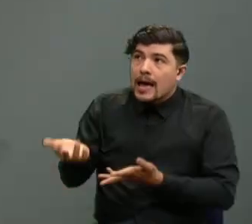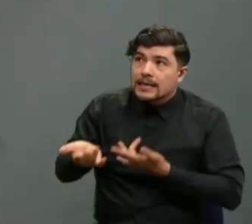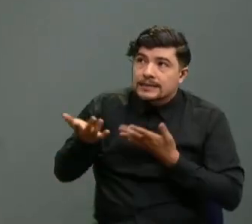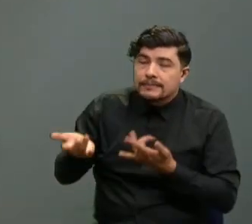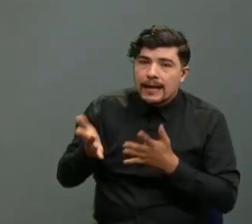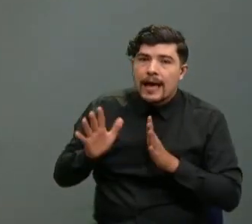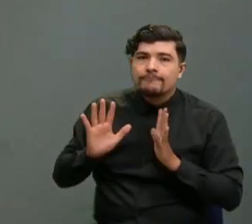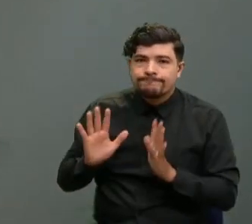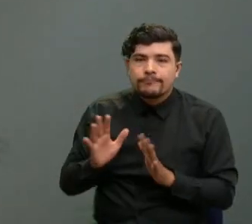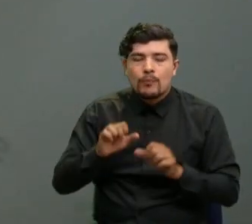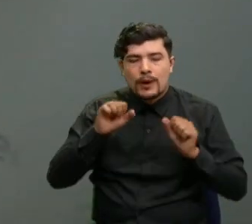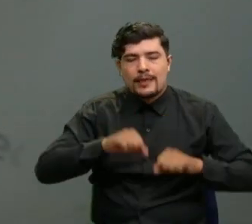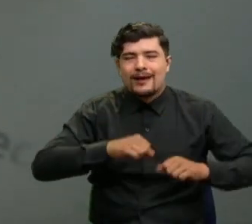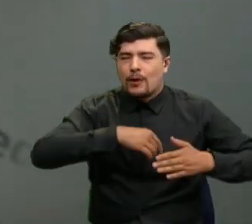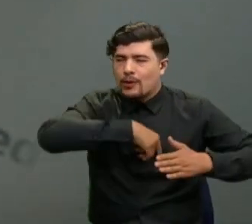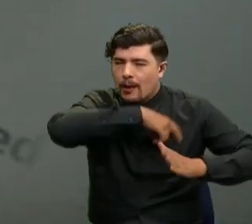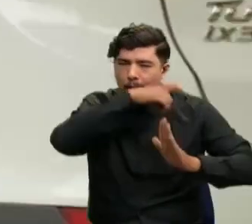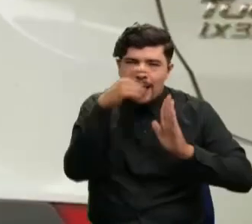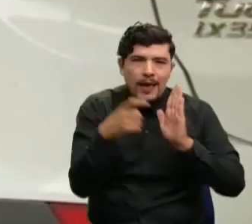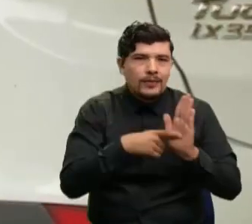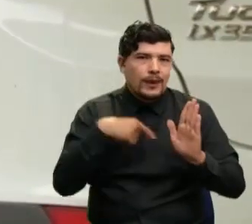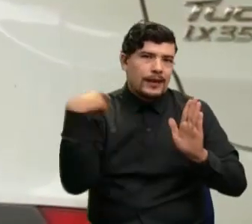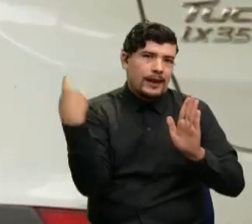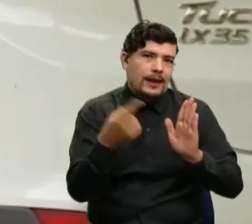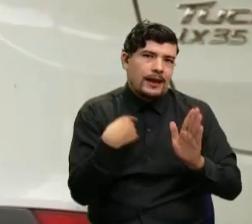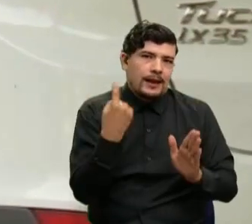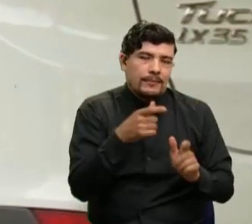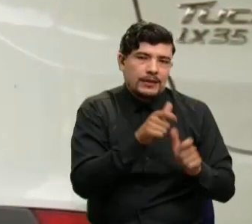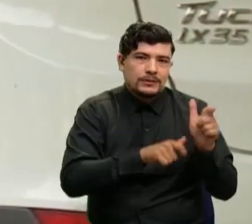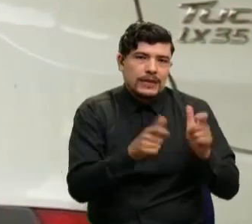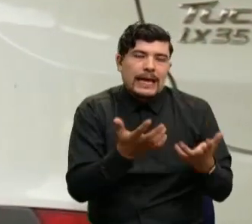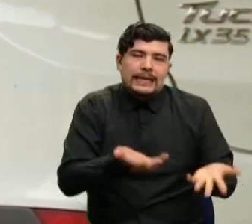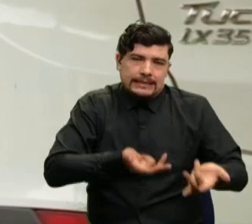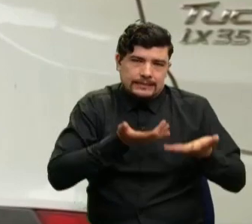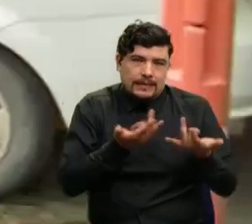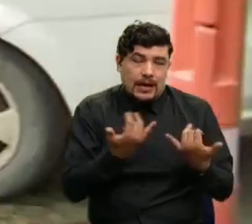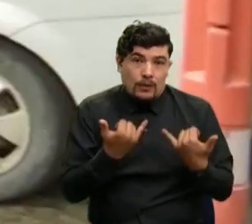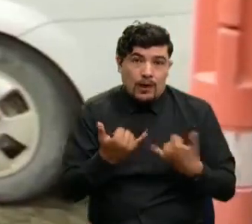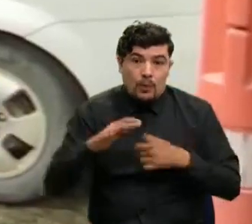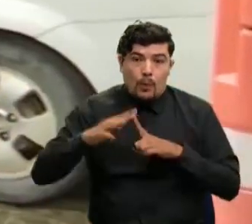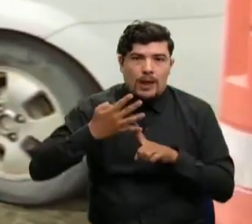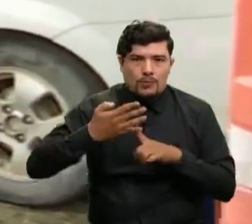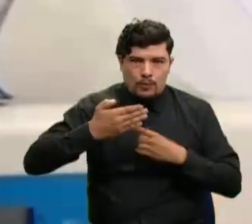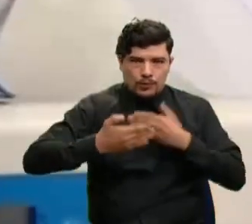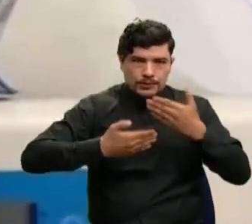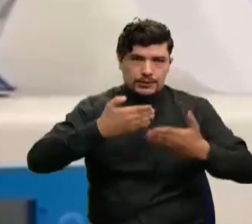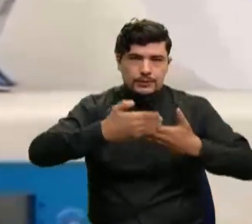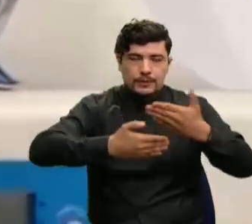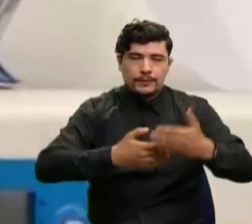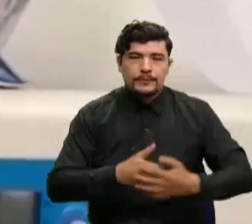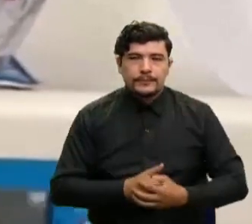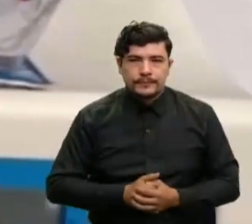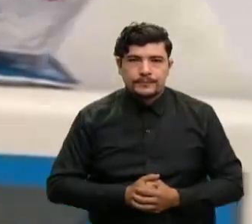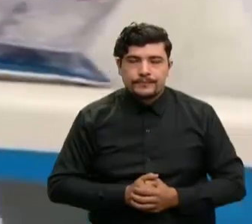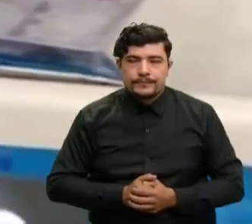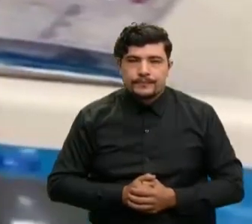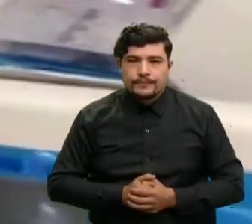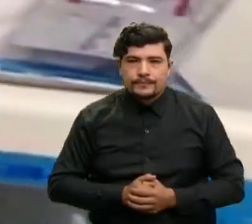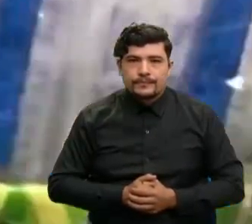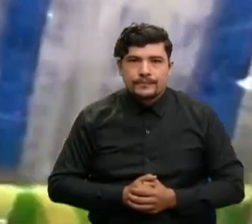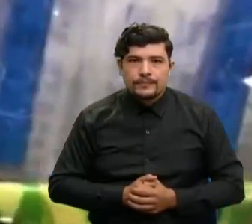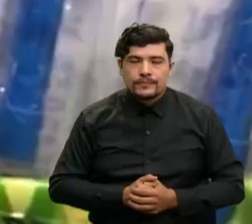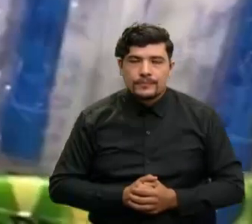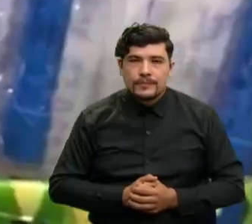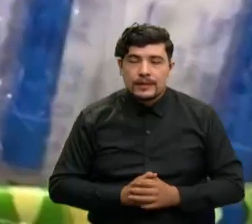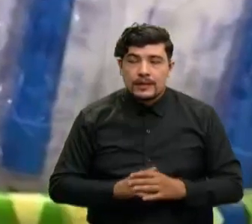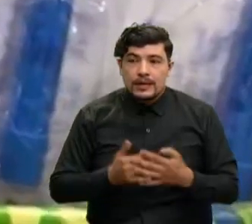entienda, ese es el ritmo que llevamos en la etapa número 4 de vacunación, todos los lineamientos necesarios para cubrir esa